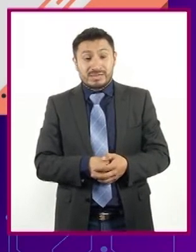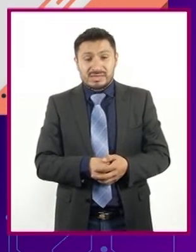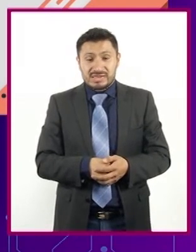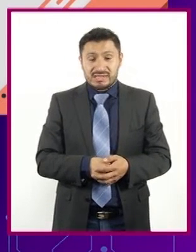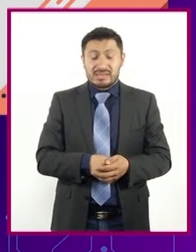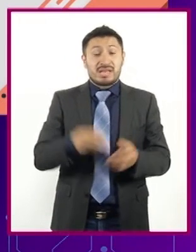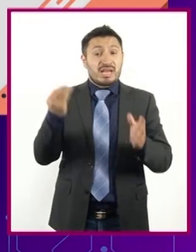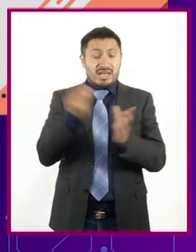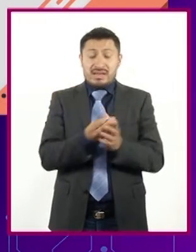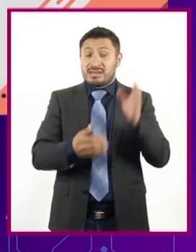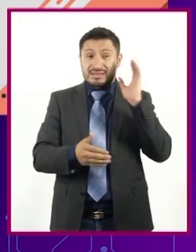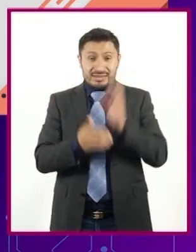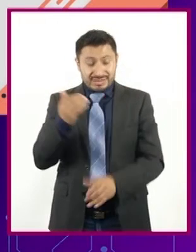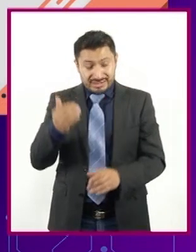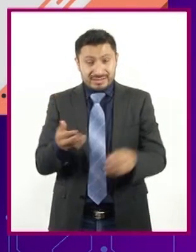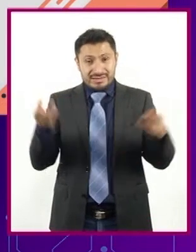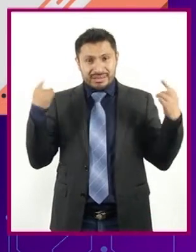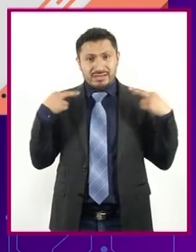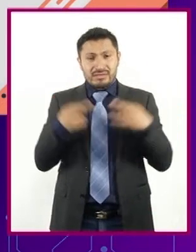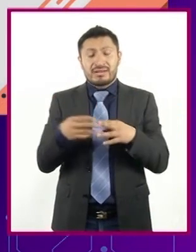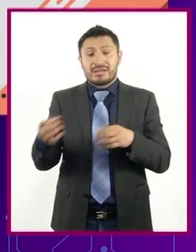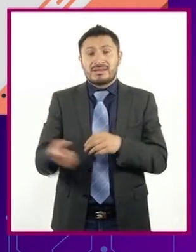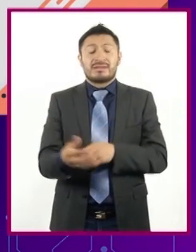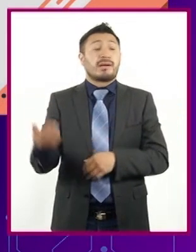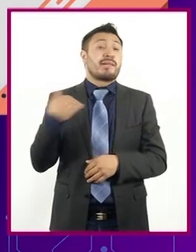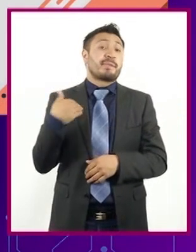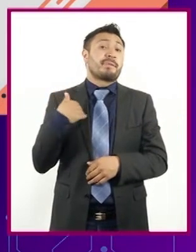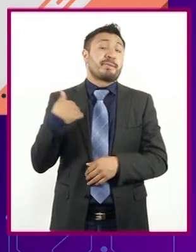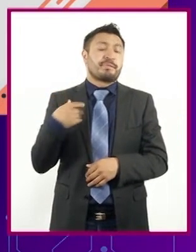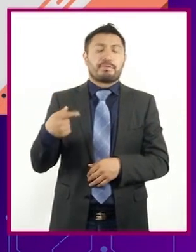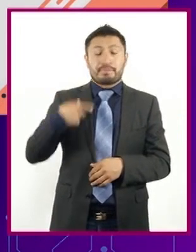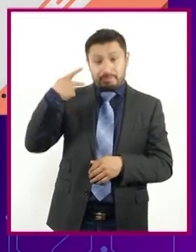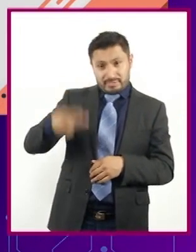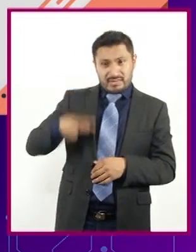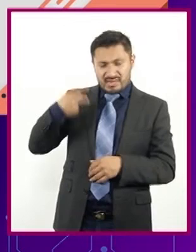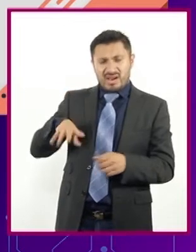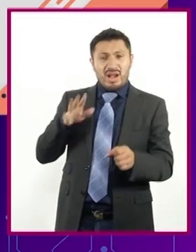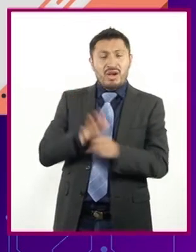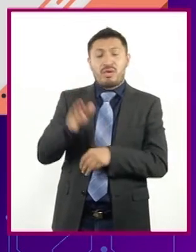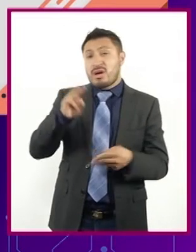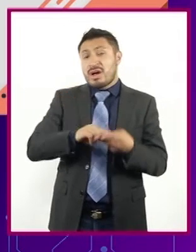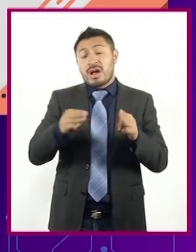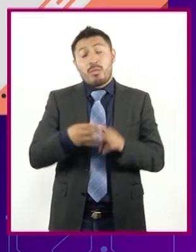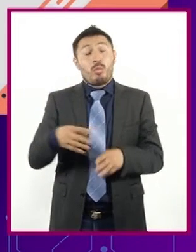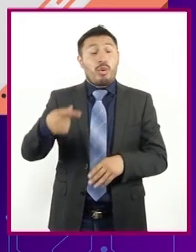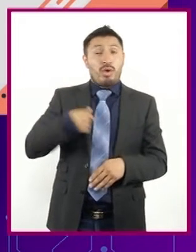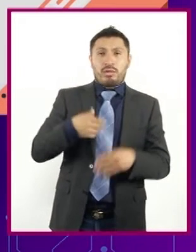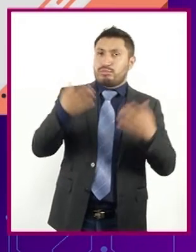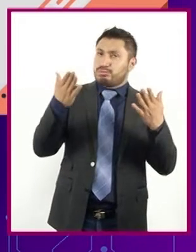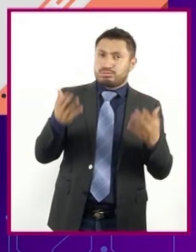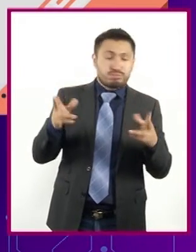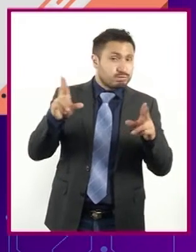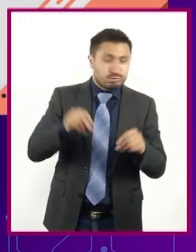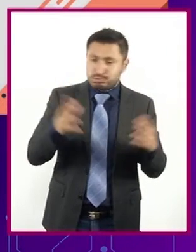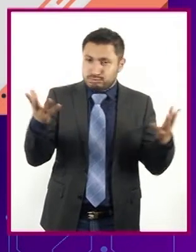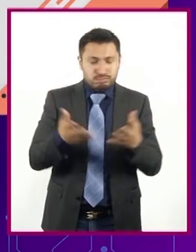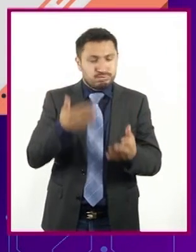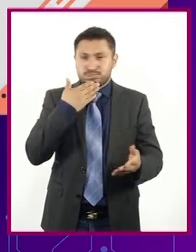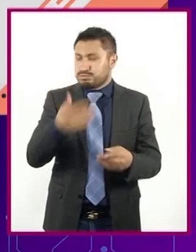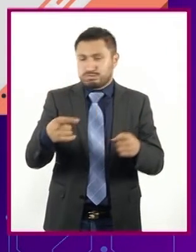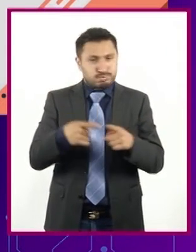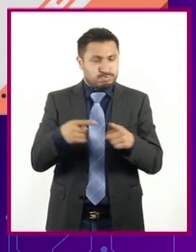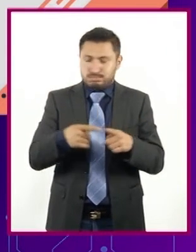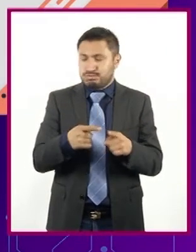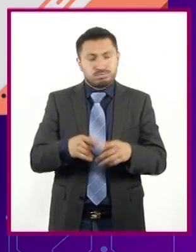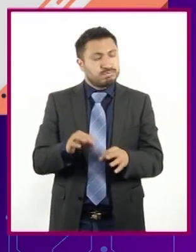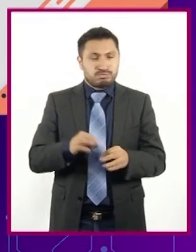término de la clase, la maestra me mandó llamar y me preguntó los motivos por los cuales no realicé la actividad de manera